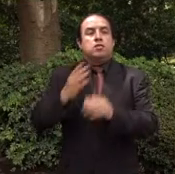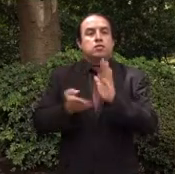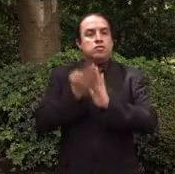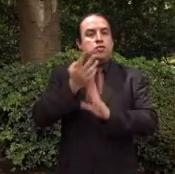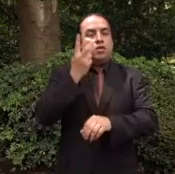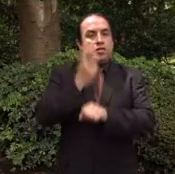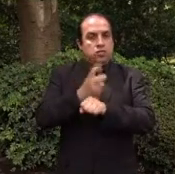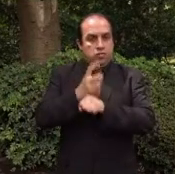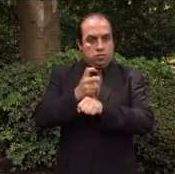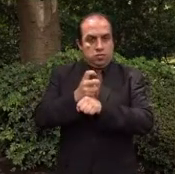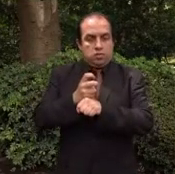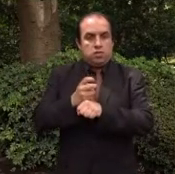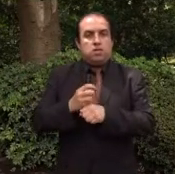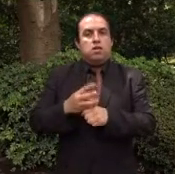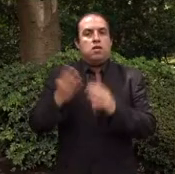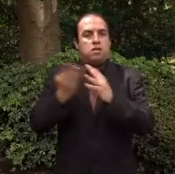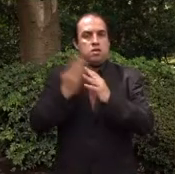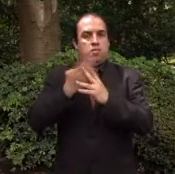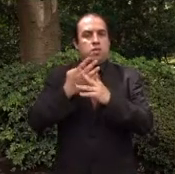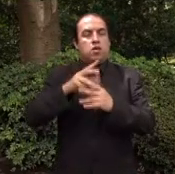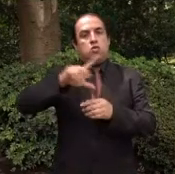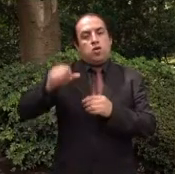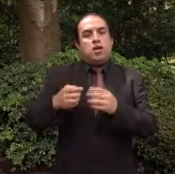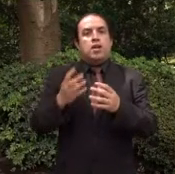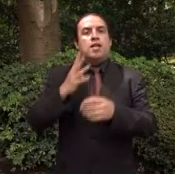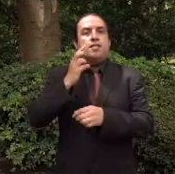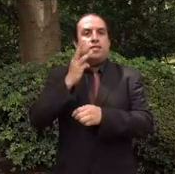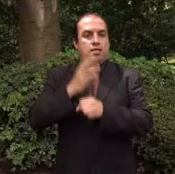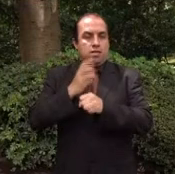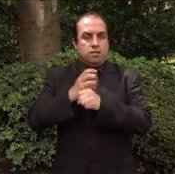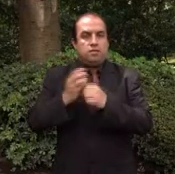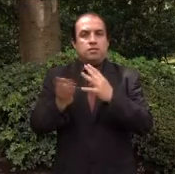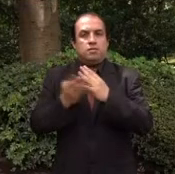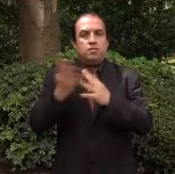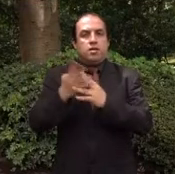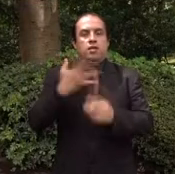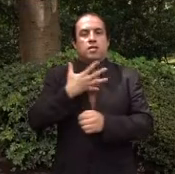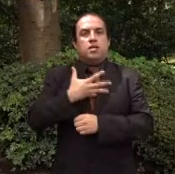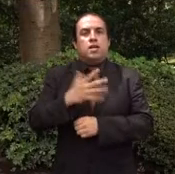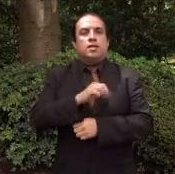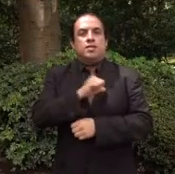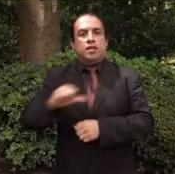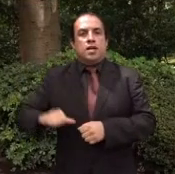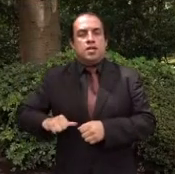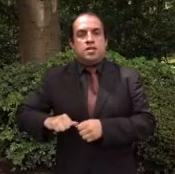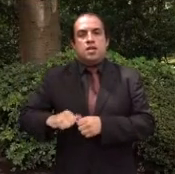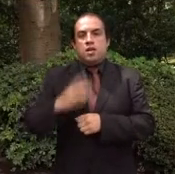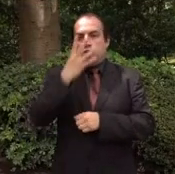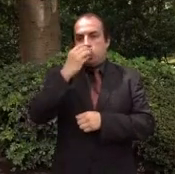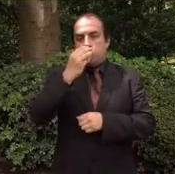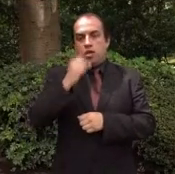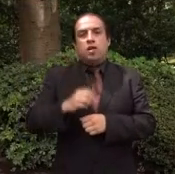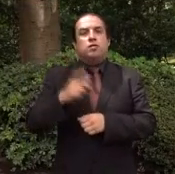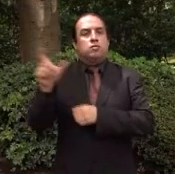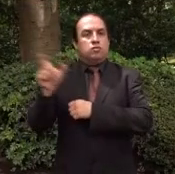que entra la tercera etapa, que corre por las alcaldías de Coyoacán, Xochimilco, Iztapalapa.